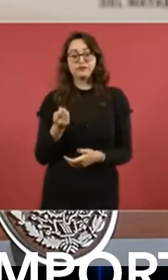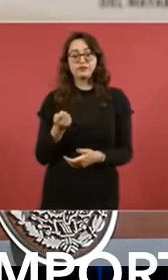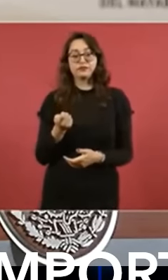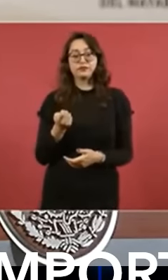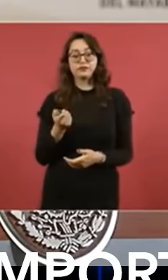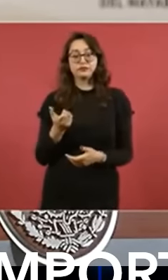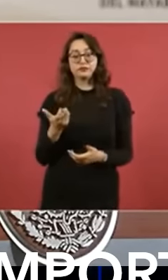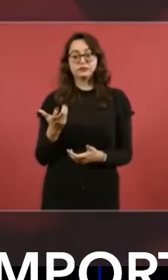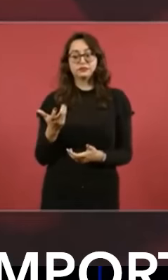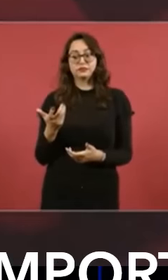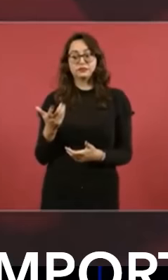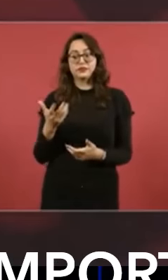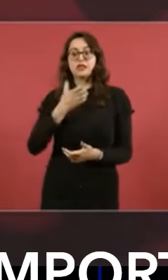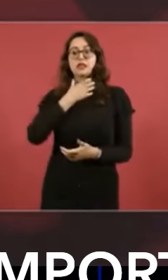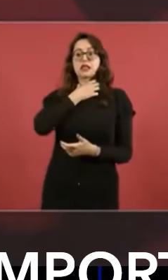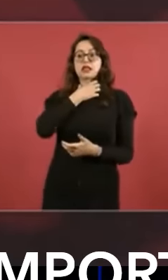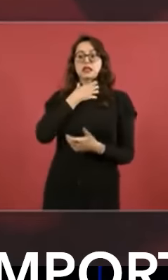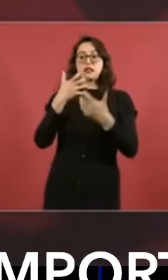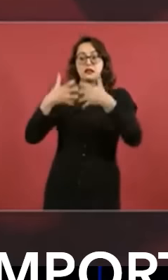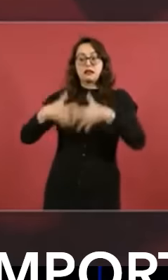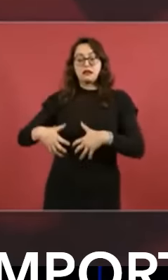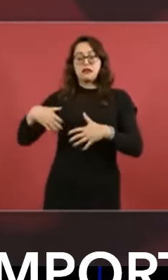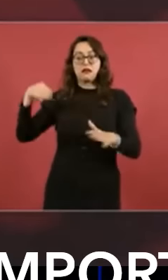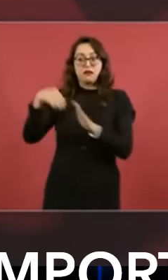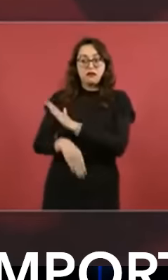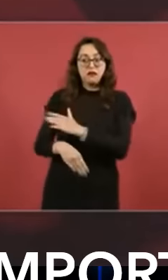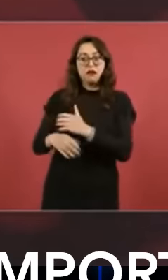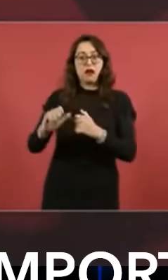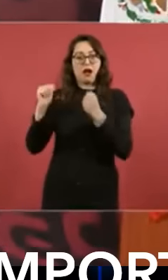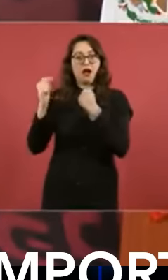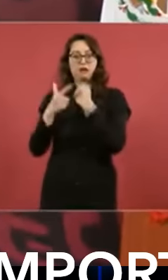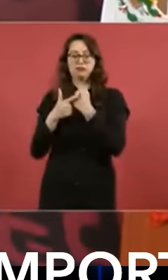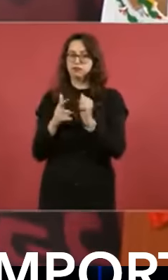no funcione bien, que